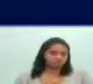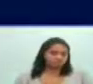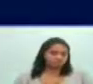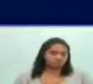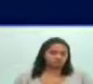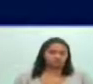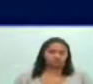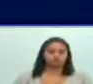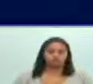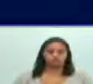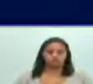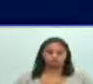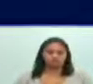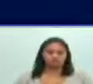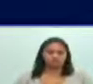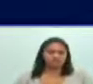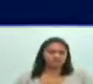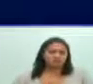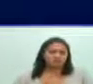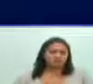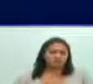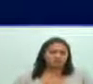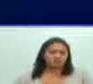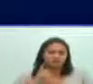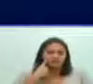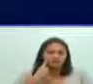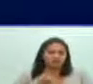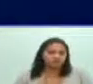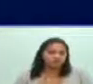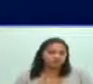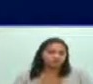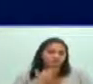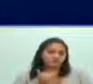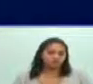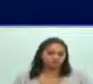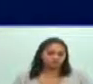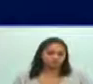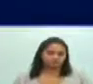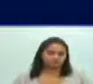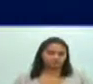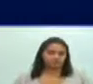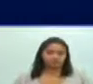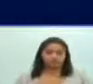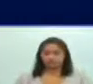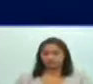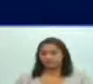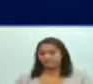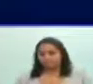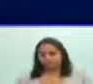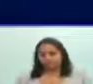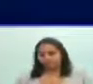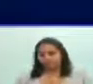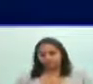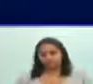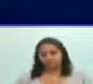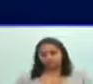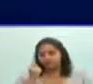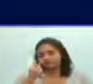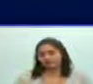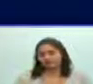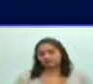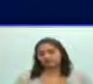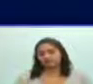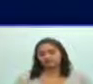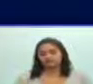vaga, indeterminada, no se define y tienen variedad de formas y de matices. Por